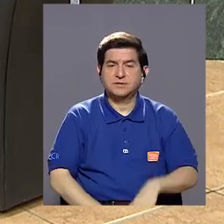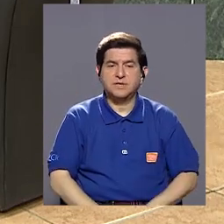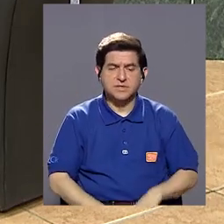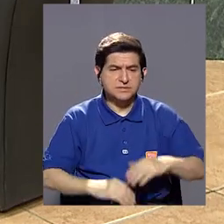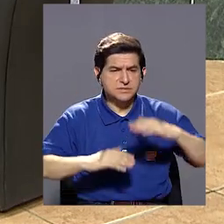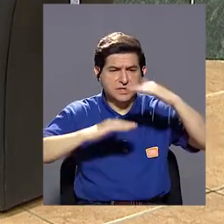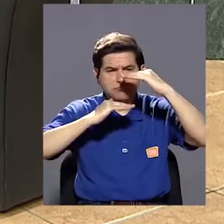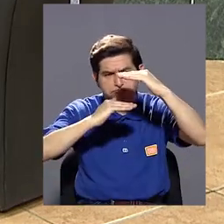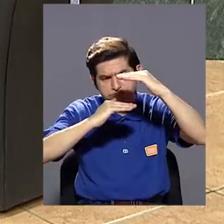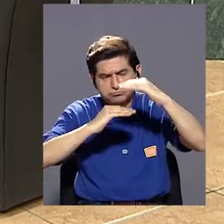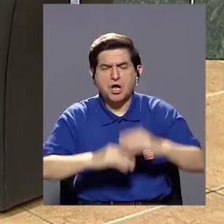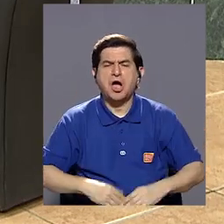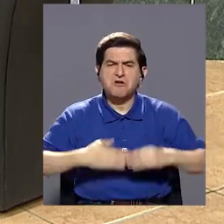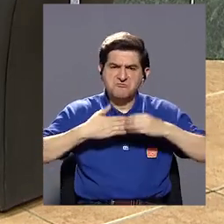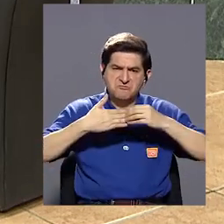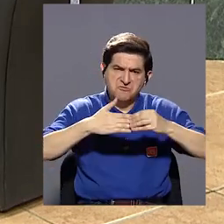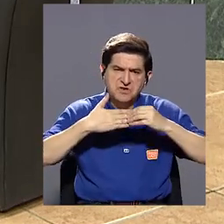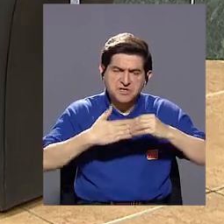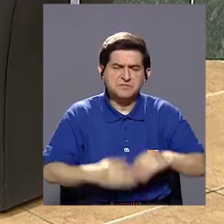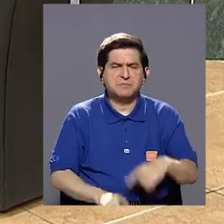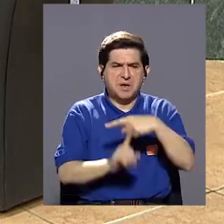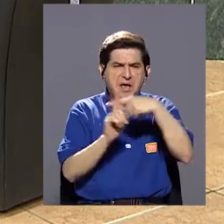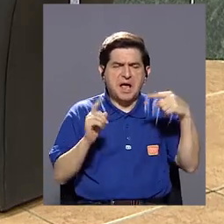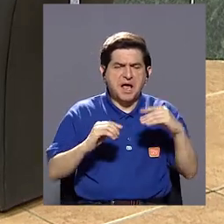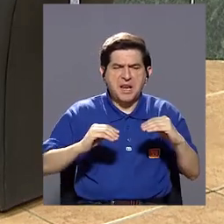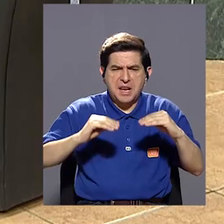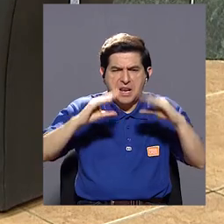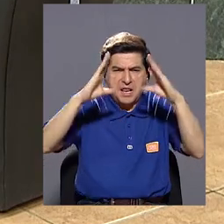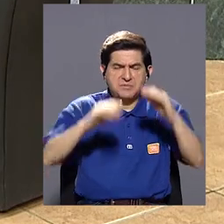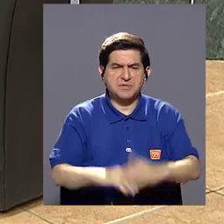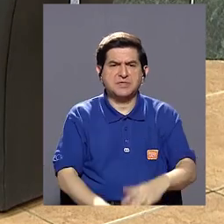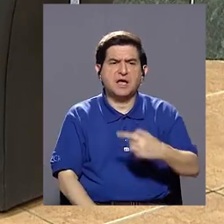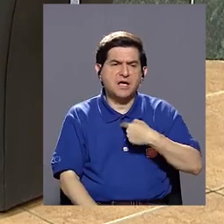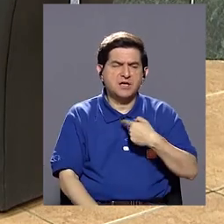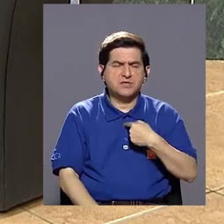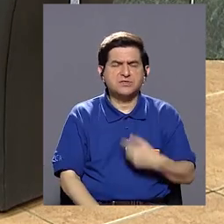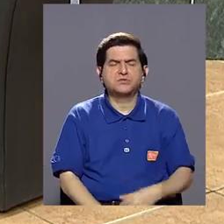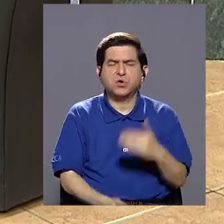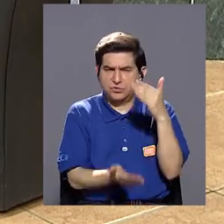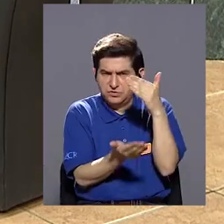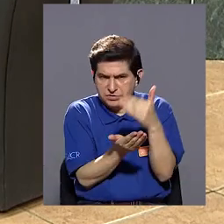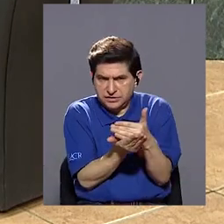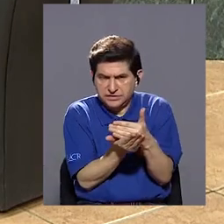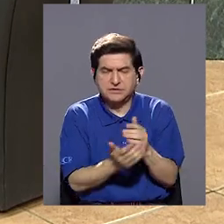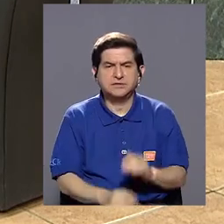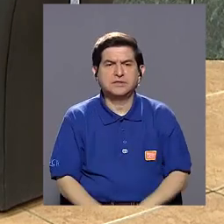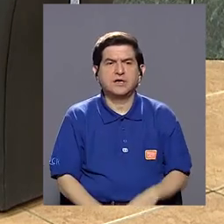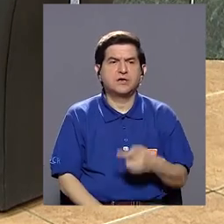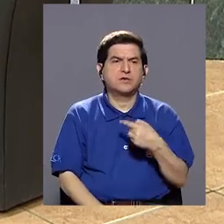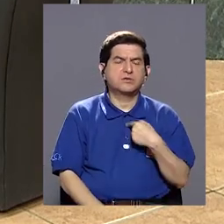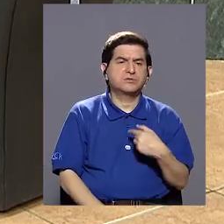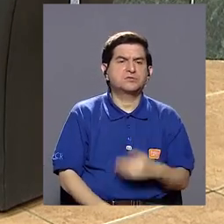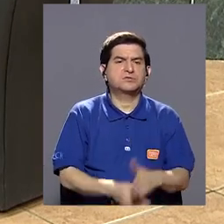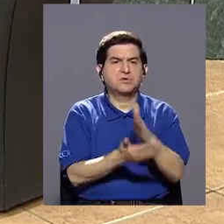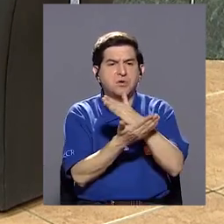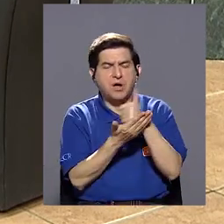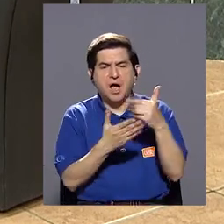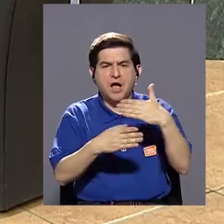jornada yo de repente tengo la flexibilidad de decir, bueno, a media mañana voy a hacer un receso para poder hacer